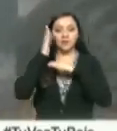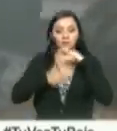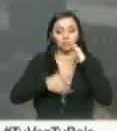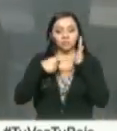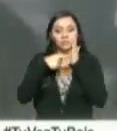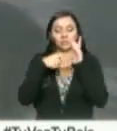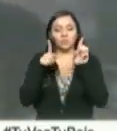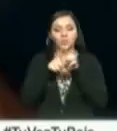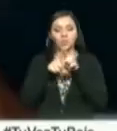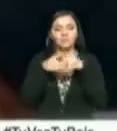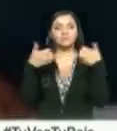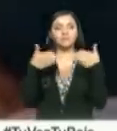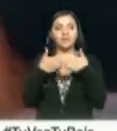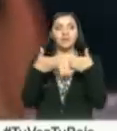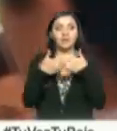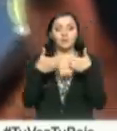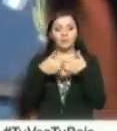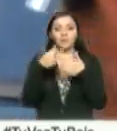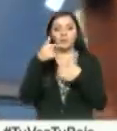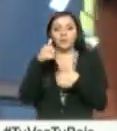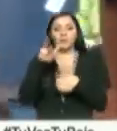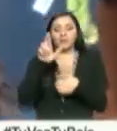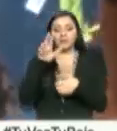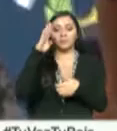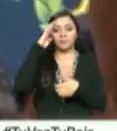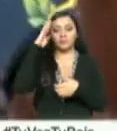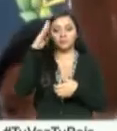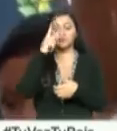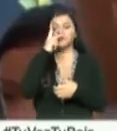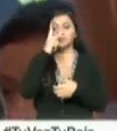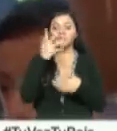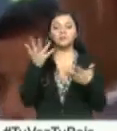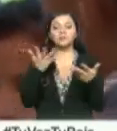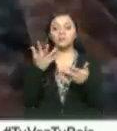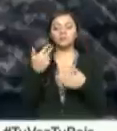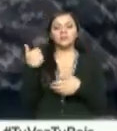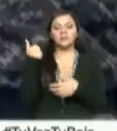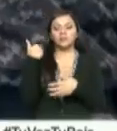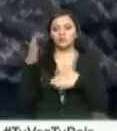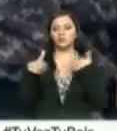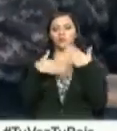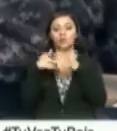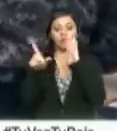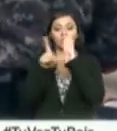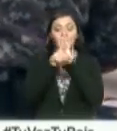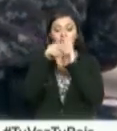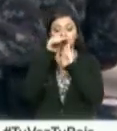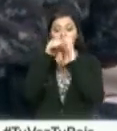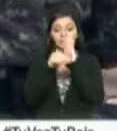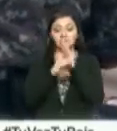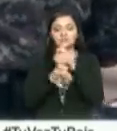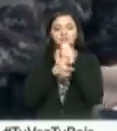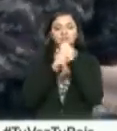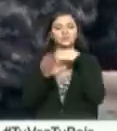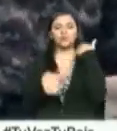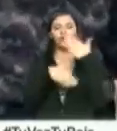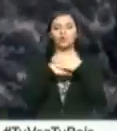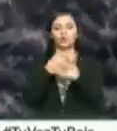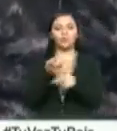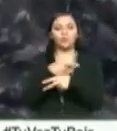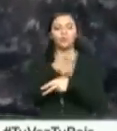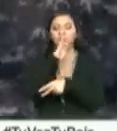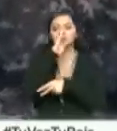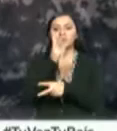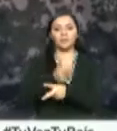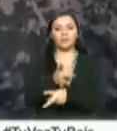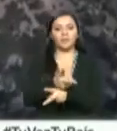equipo de explosivos del Grupo de Intervención y Rescate GIR manifestó que a pesar de que cuenten con las normativas de seguridad, todos los productos tienen cierto